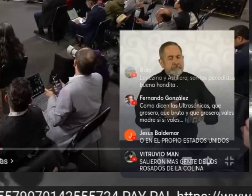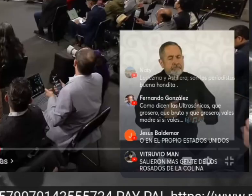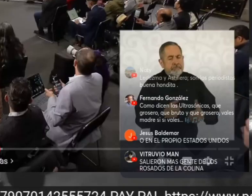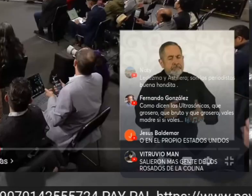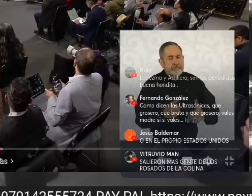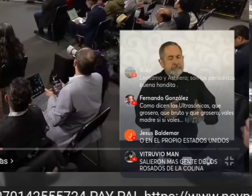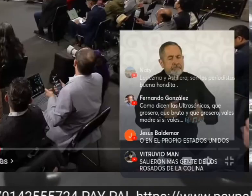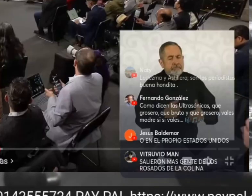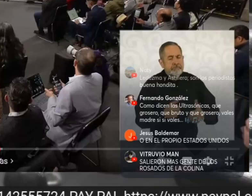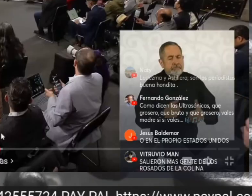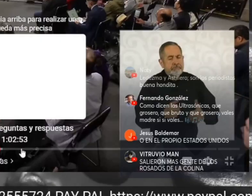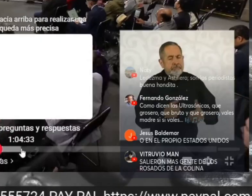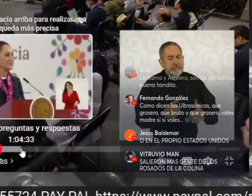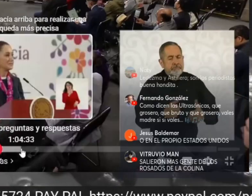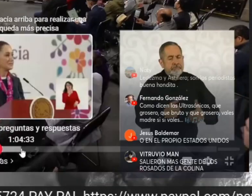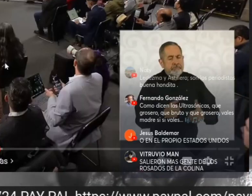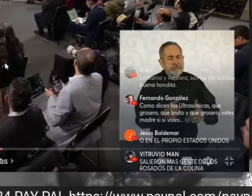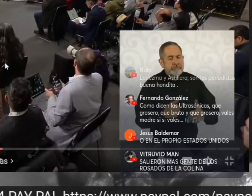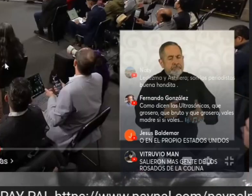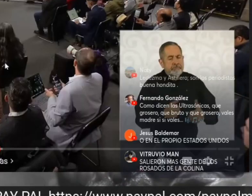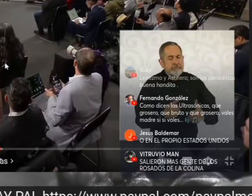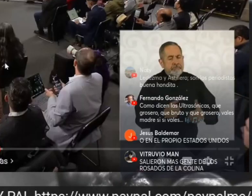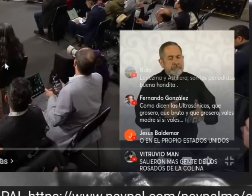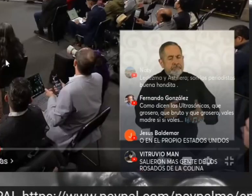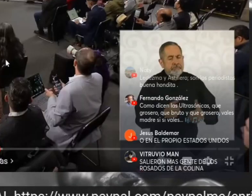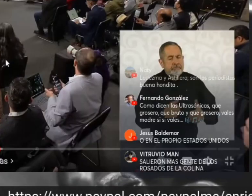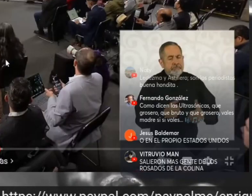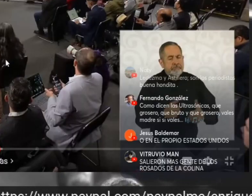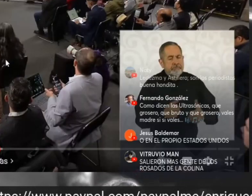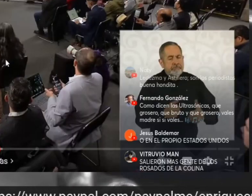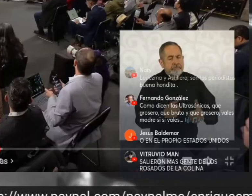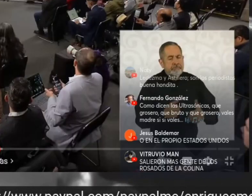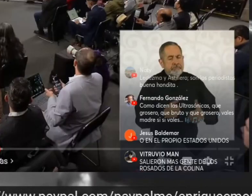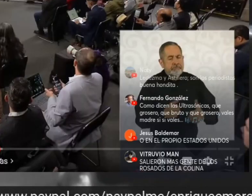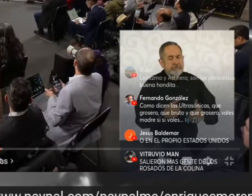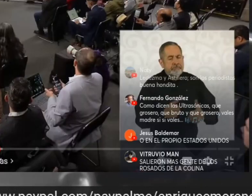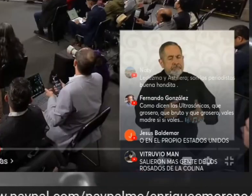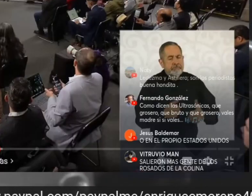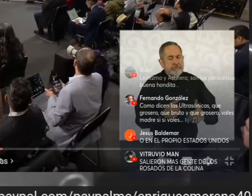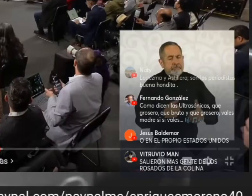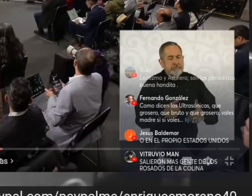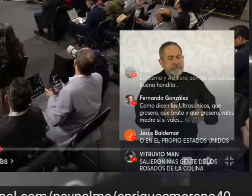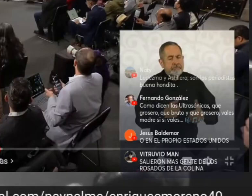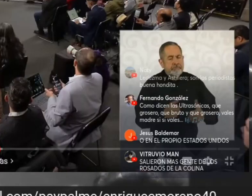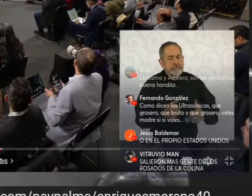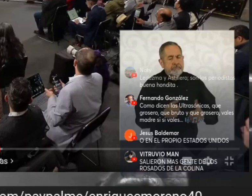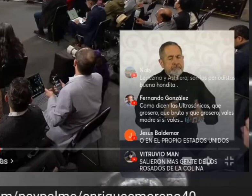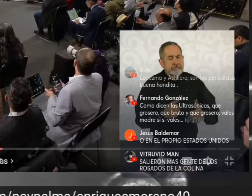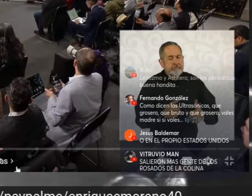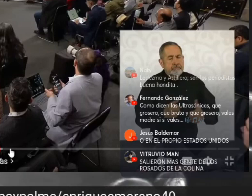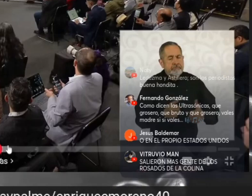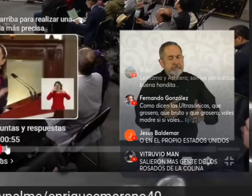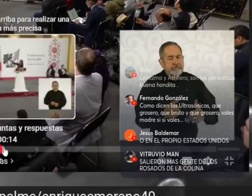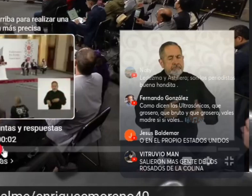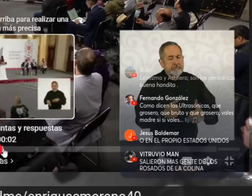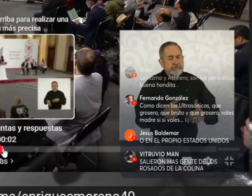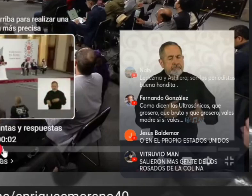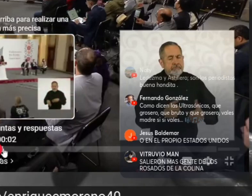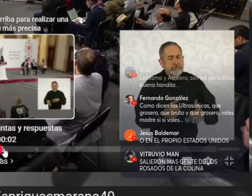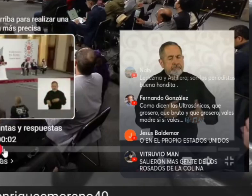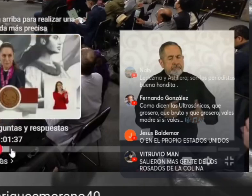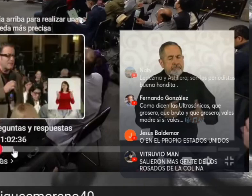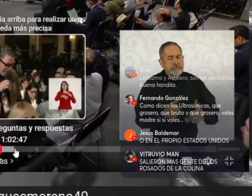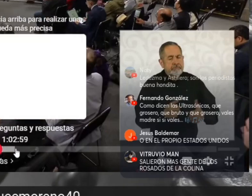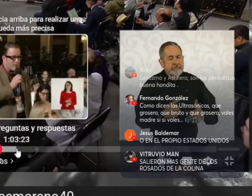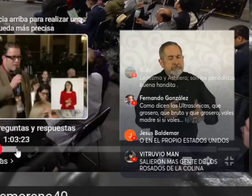la segunda parte de Ledesma, en donde habla con la doctora Claudia Sheinbaum sobre el tema de la minería.